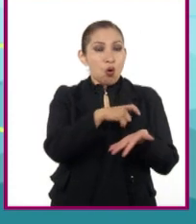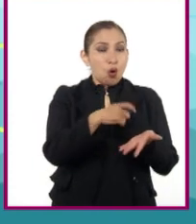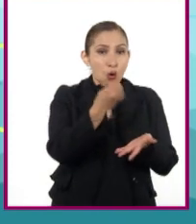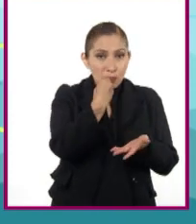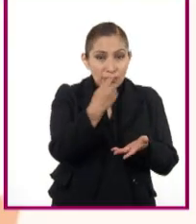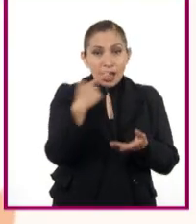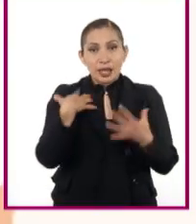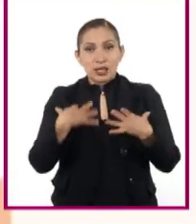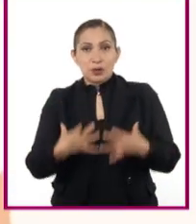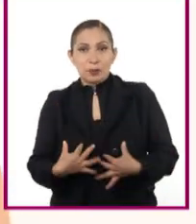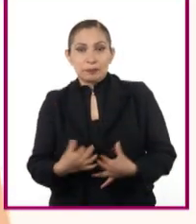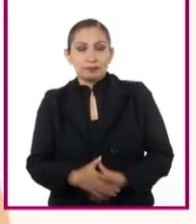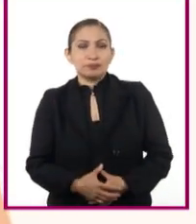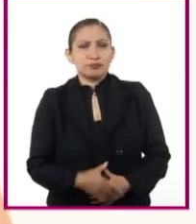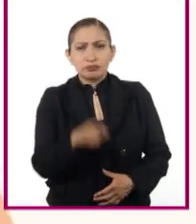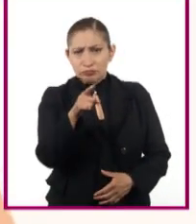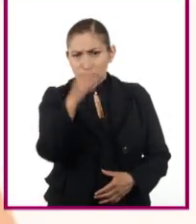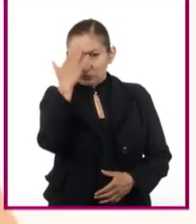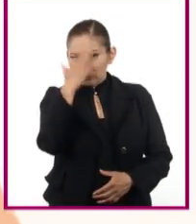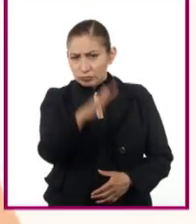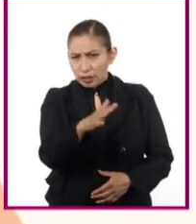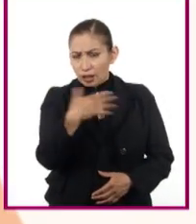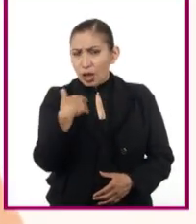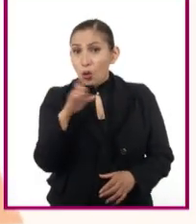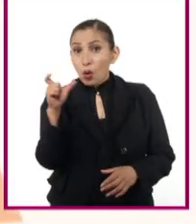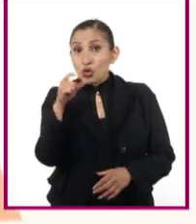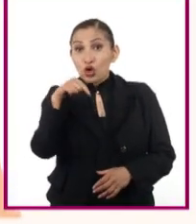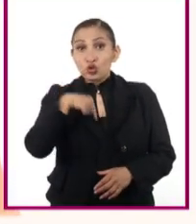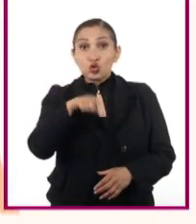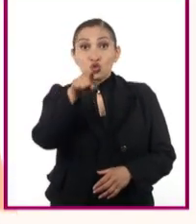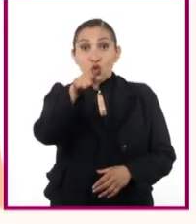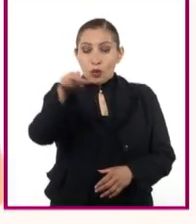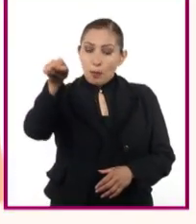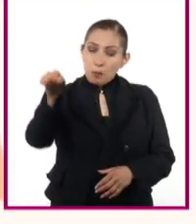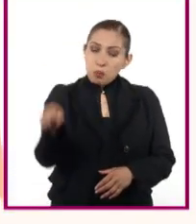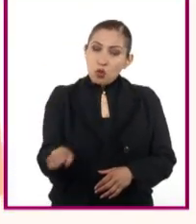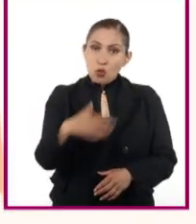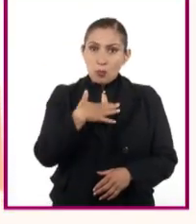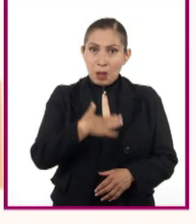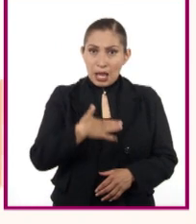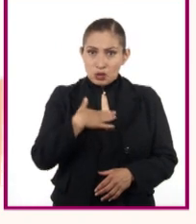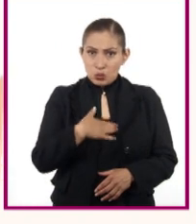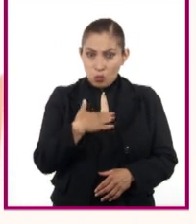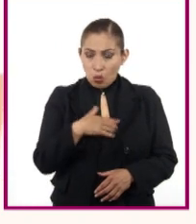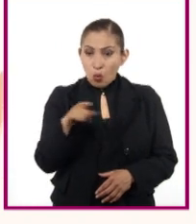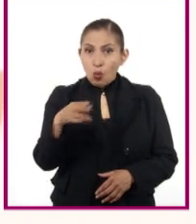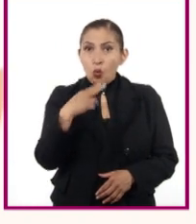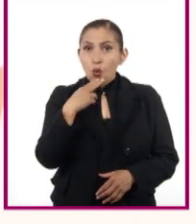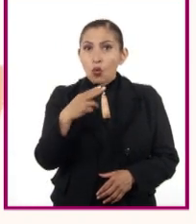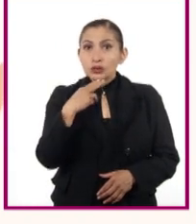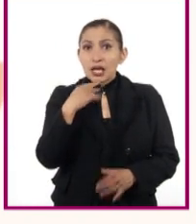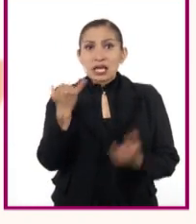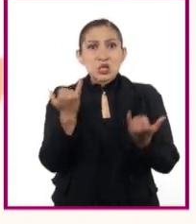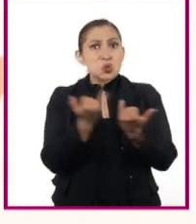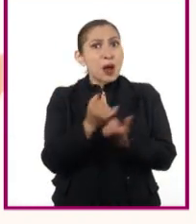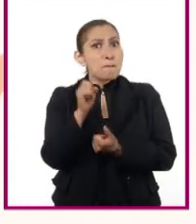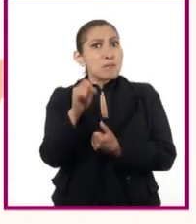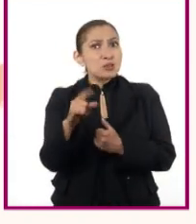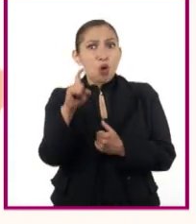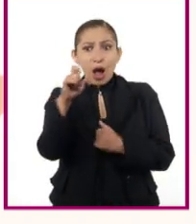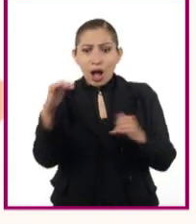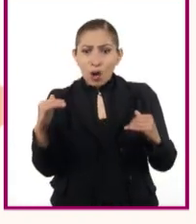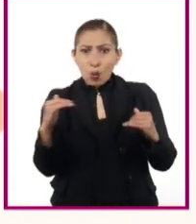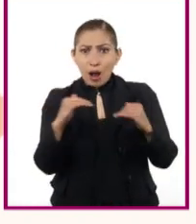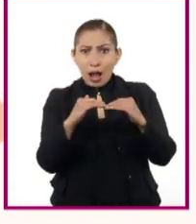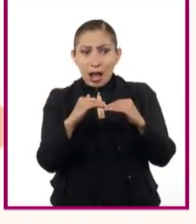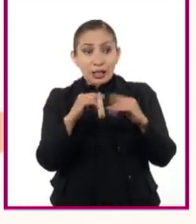y ropa. ¿Sabían que cada vez que jalan la palanca del excusado, utilizan la misma cantidad de